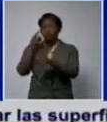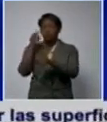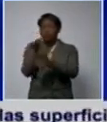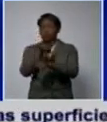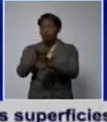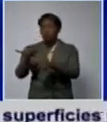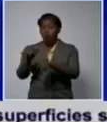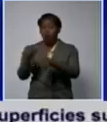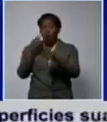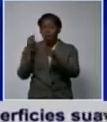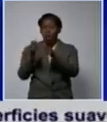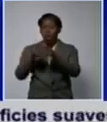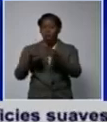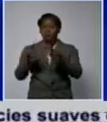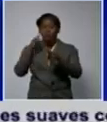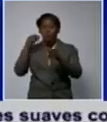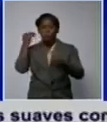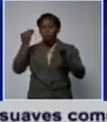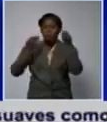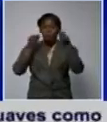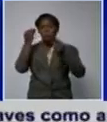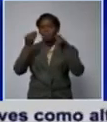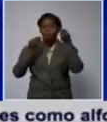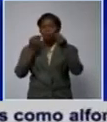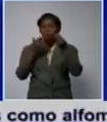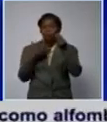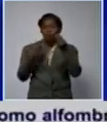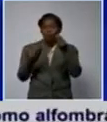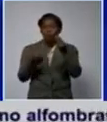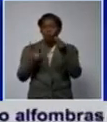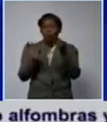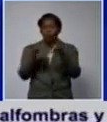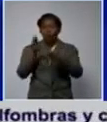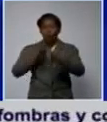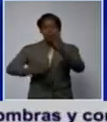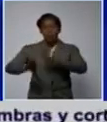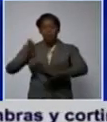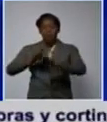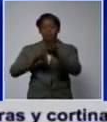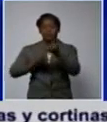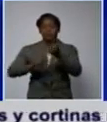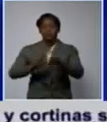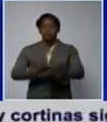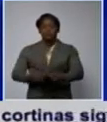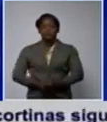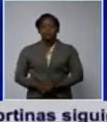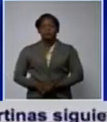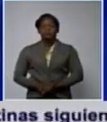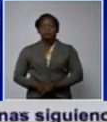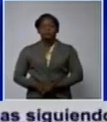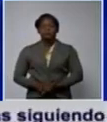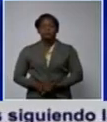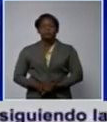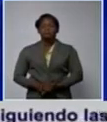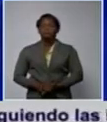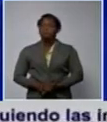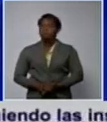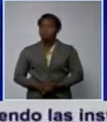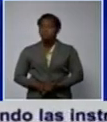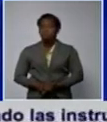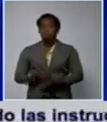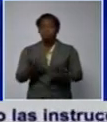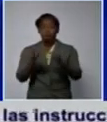estos momentos preocupantes, doctor, para el Consejo de Defensa Provincial. Muy activo su Consejo de